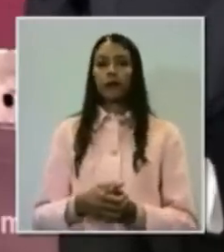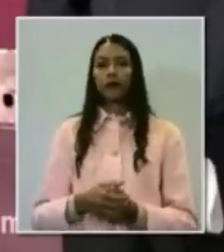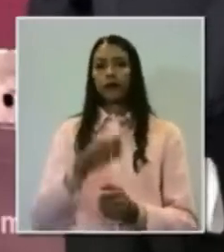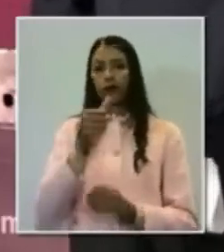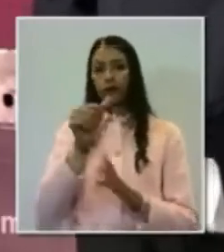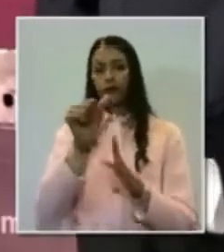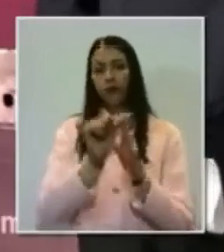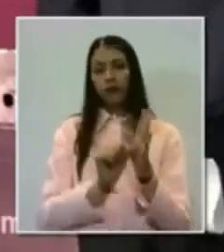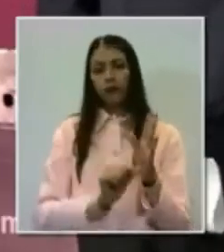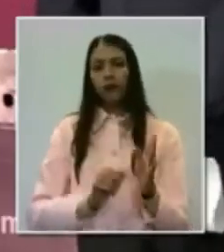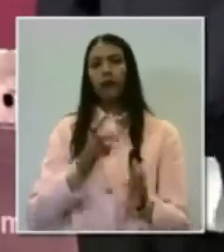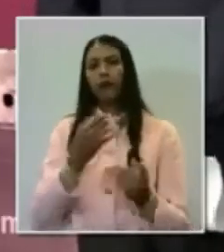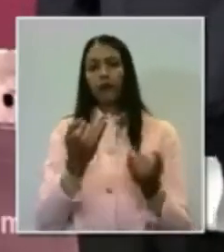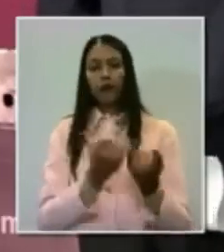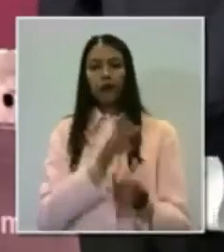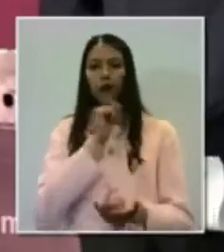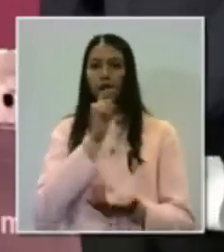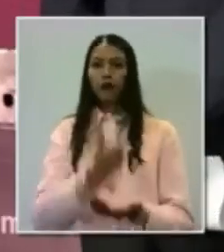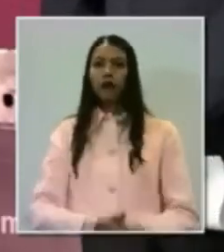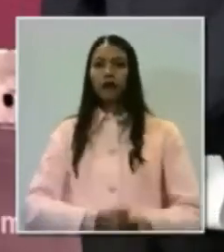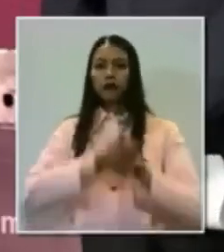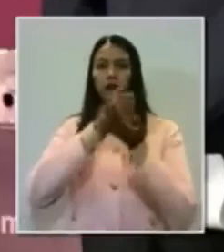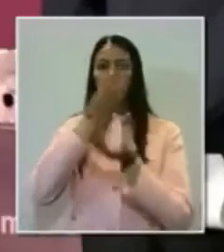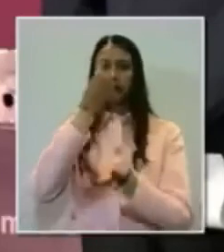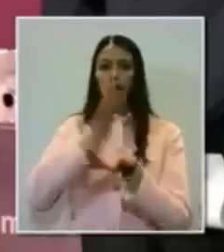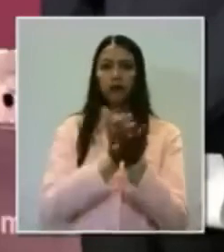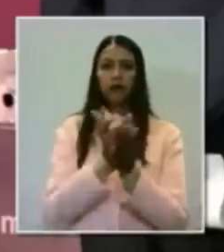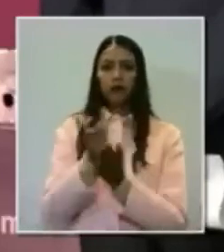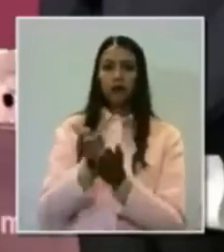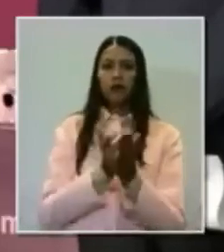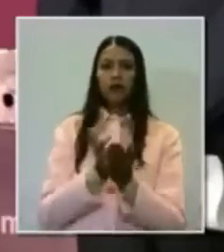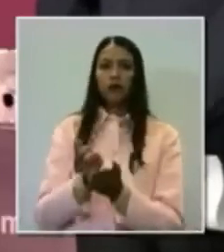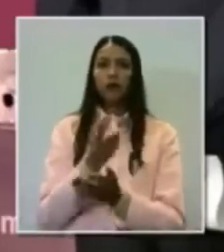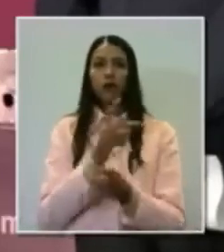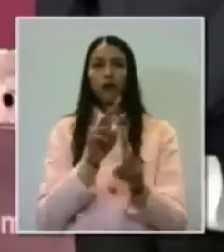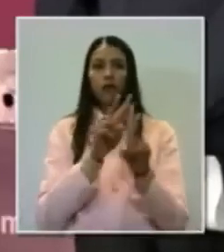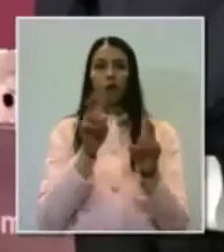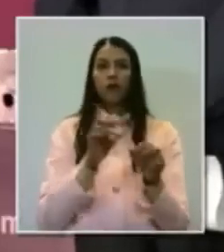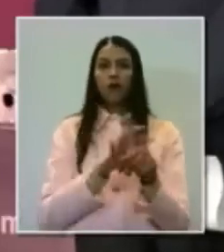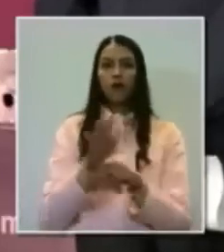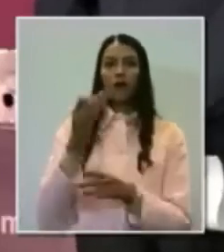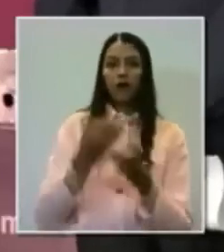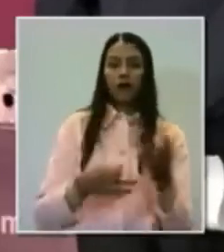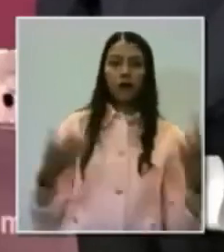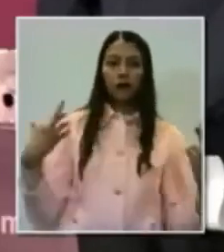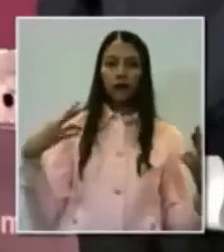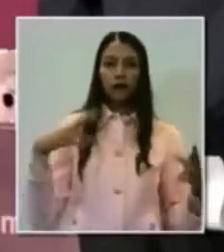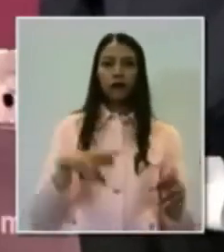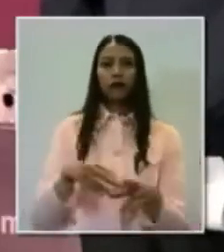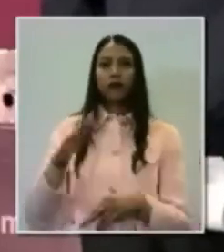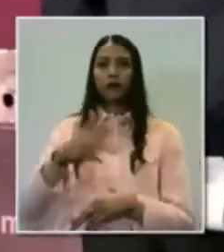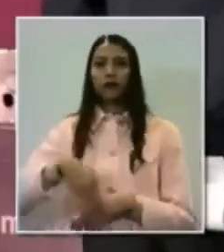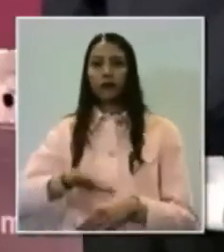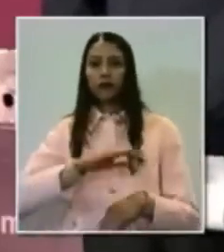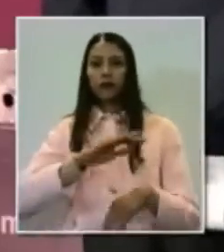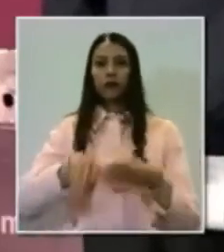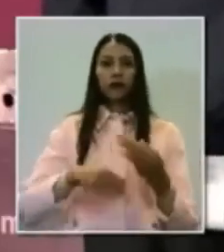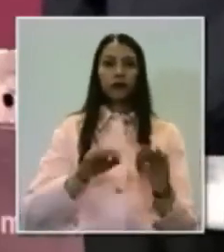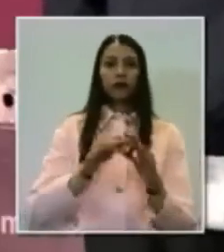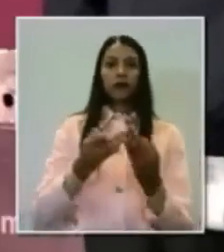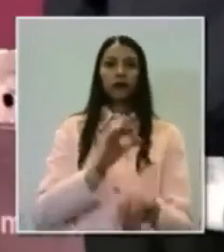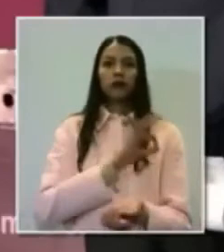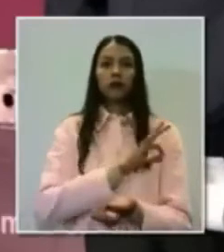6 meses, que eso también nos ayuda precisamente a solventar esta parte, ¿no? Esta parte de la falta de maestros. Buscamos todas las